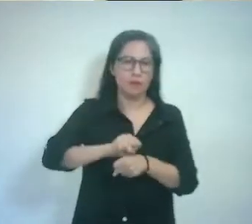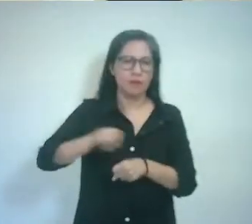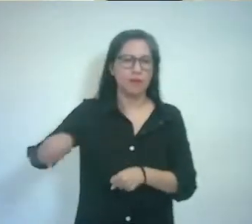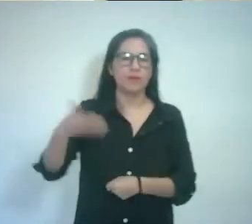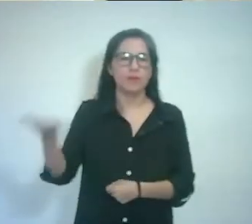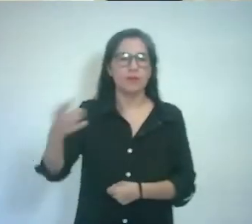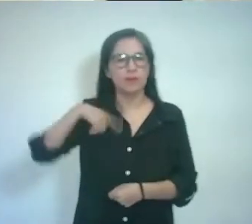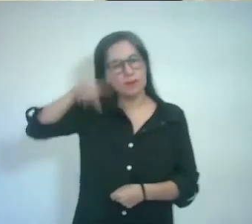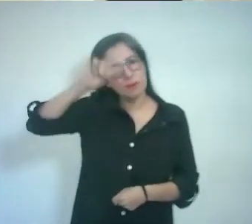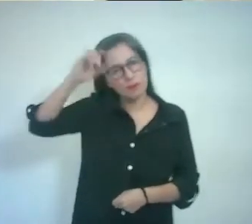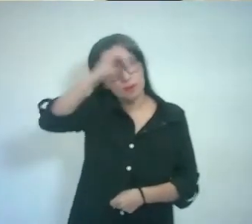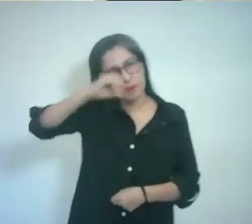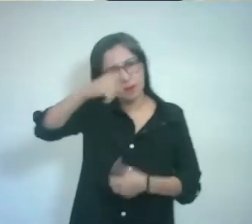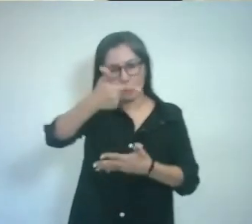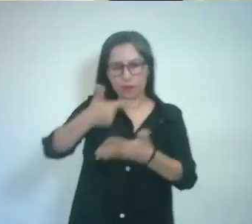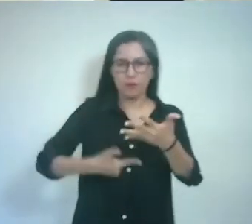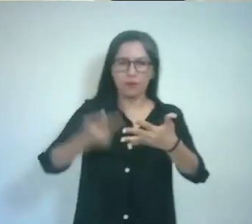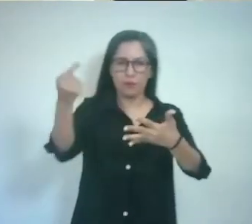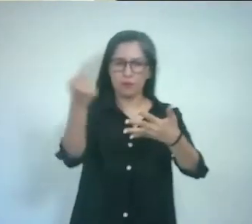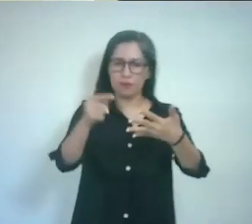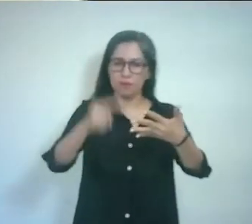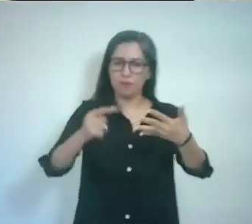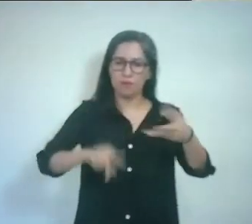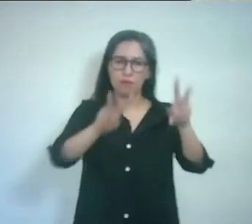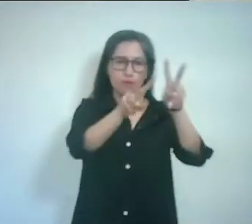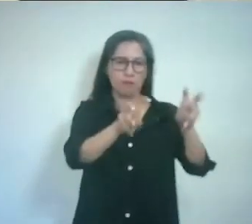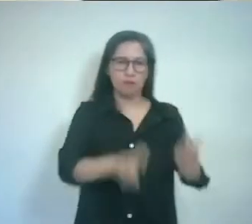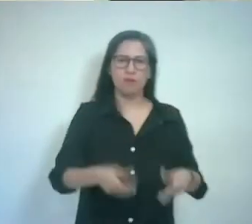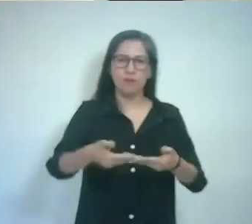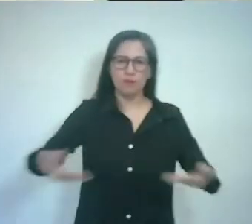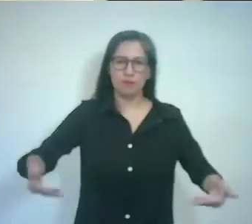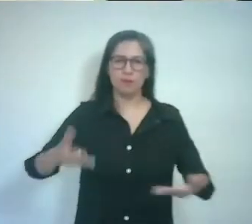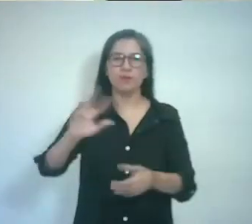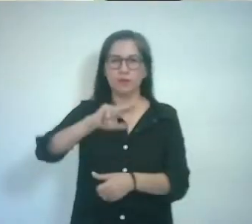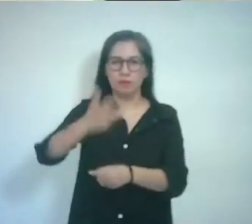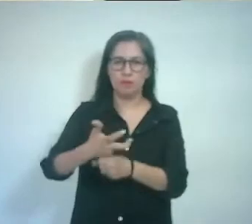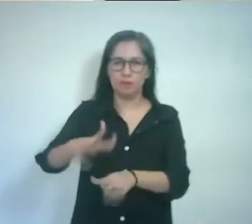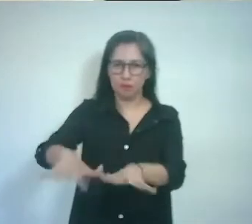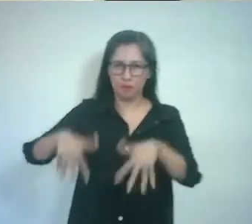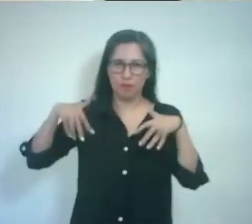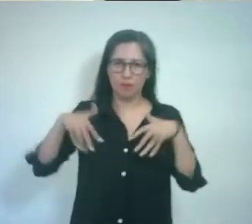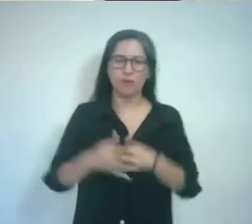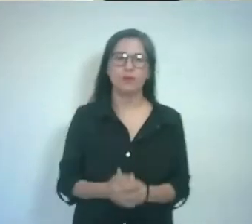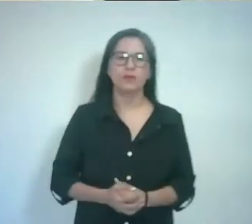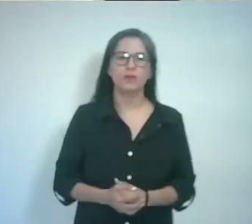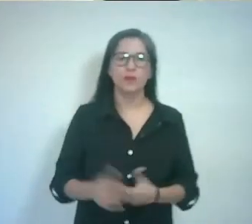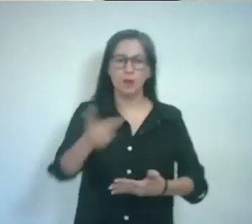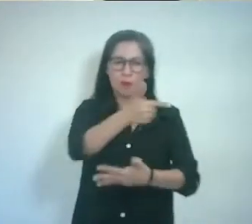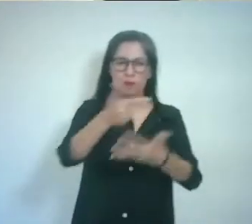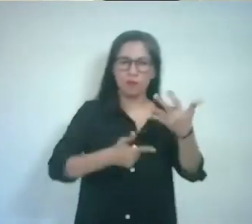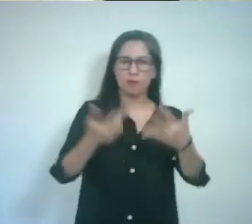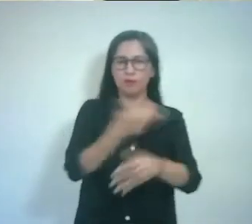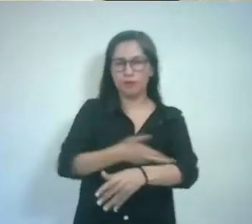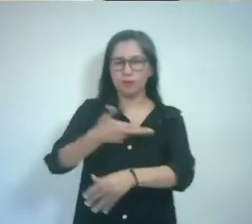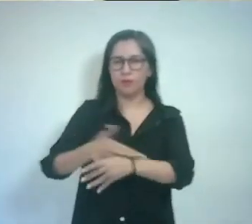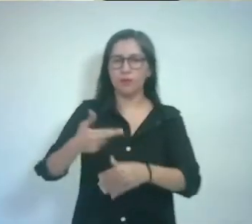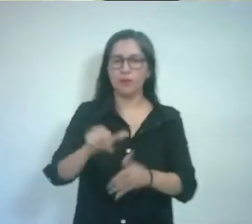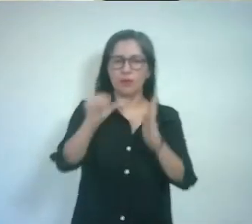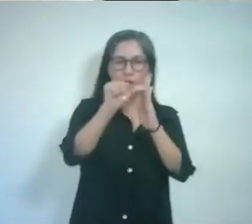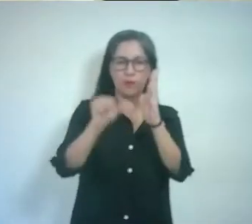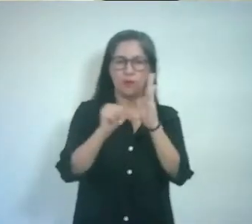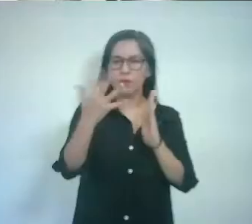a consideración el orden del día circulado para esta sesión. Previo a poner a consideración el orden del día y toda vez que el artículo